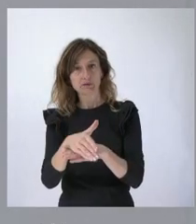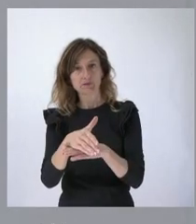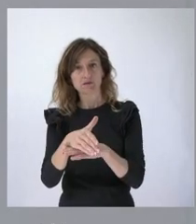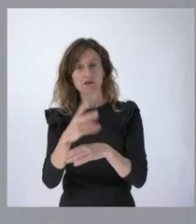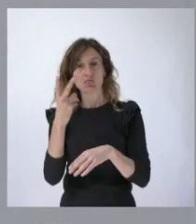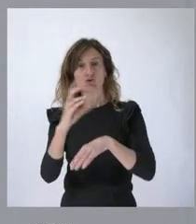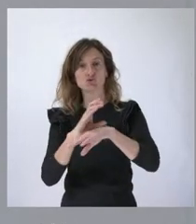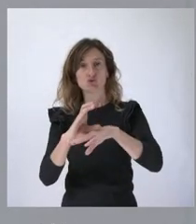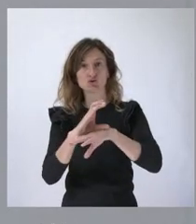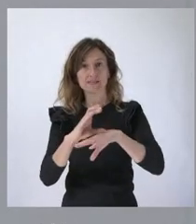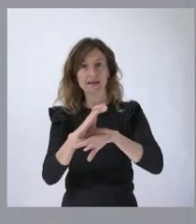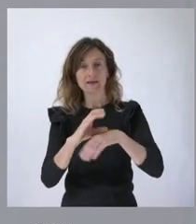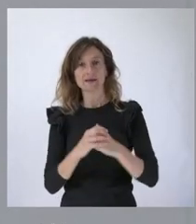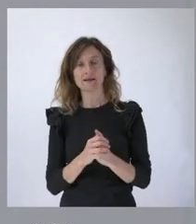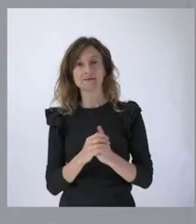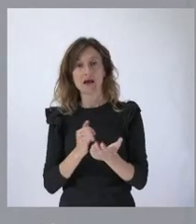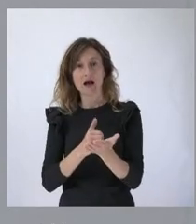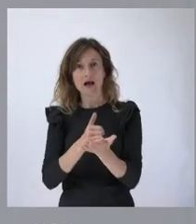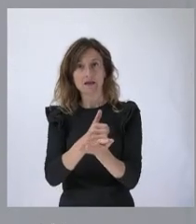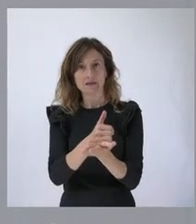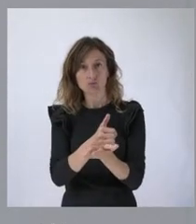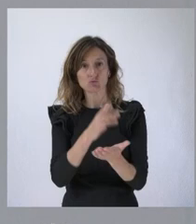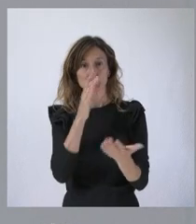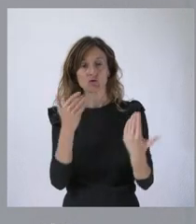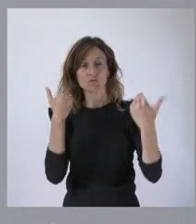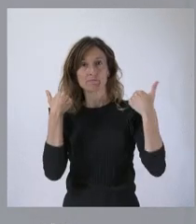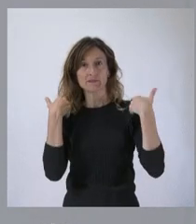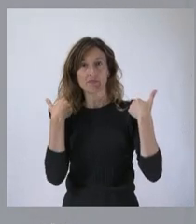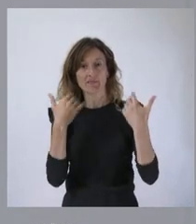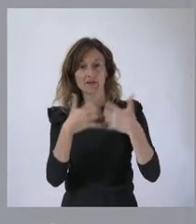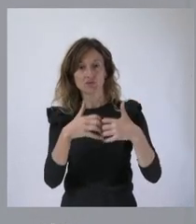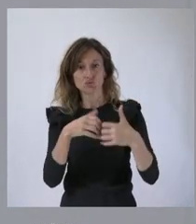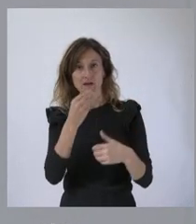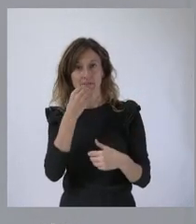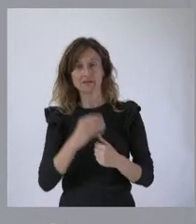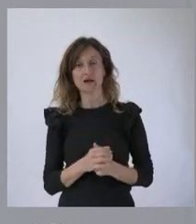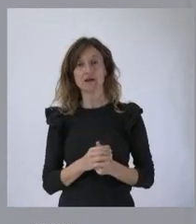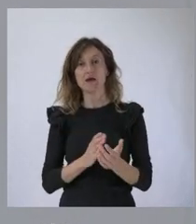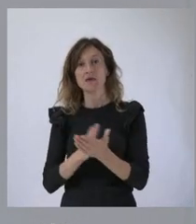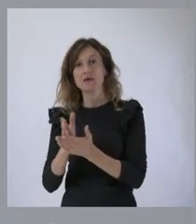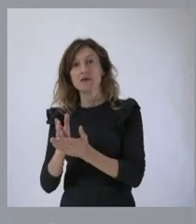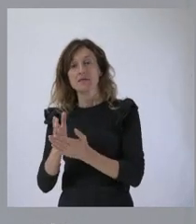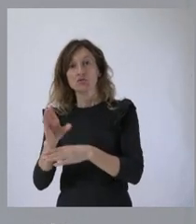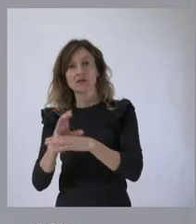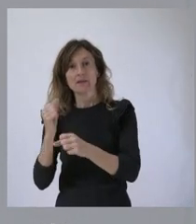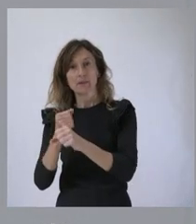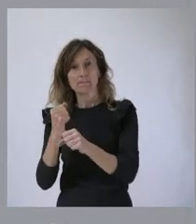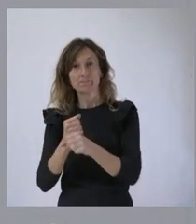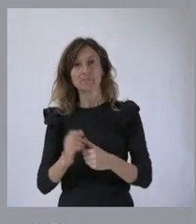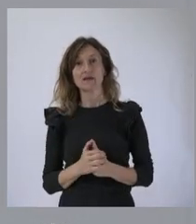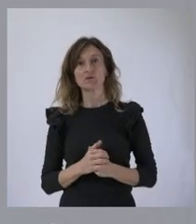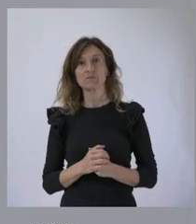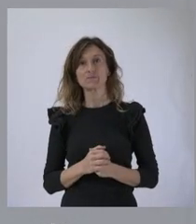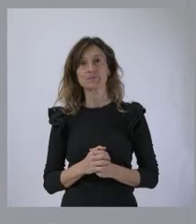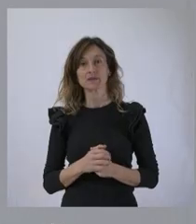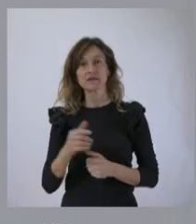consejeras la de agricultura por las competencias industri ag alimentaria y por la de empleo y que ahí reiterar remos